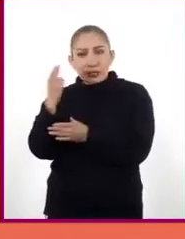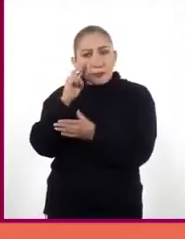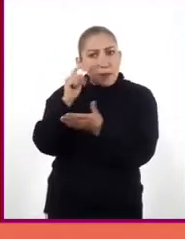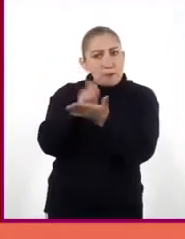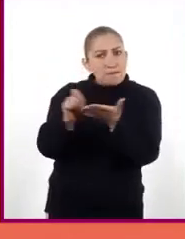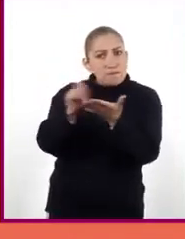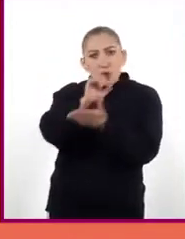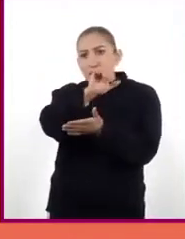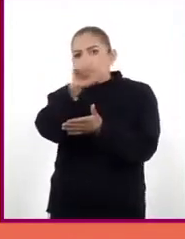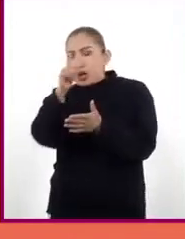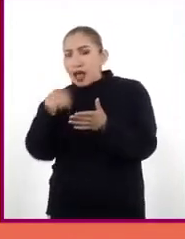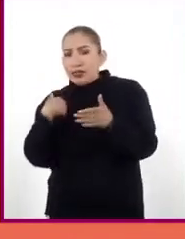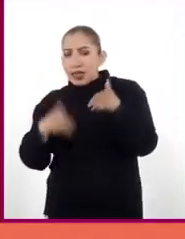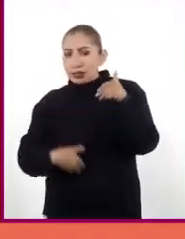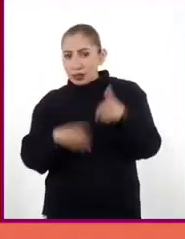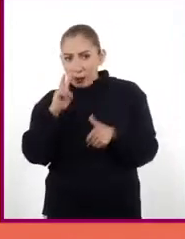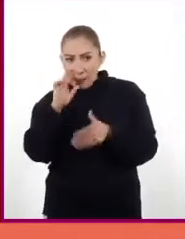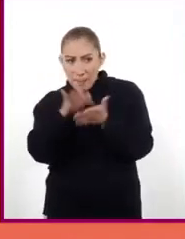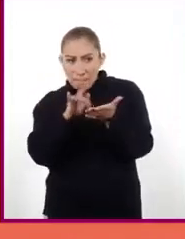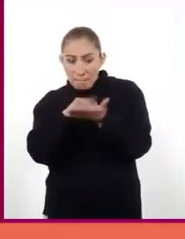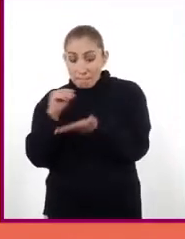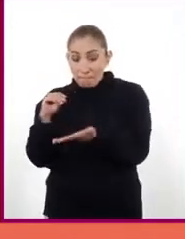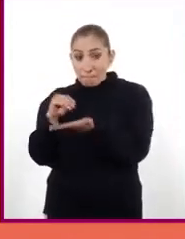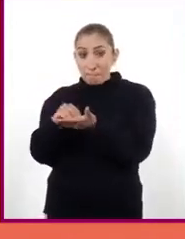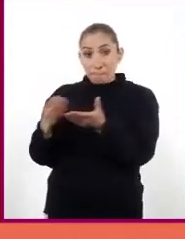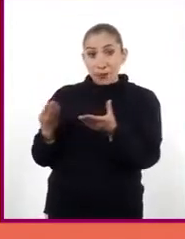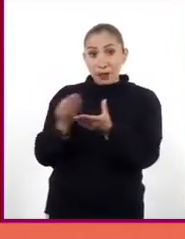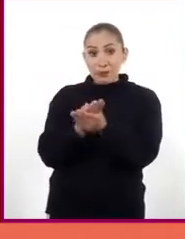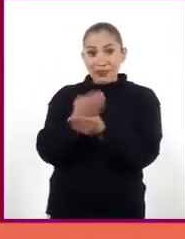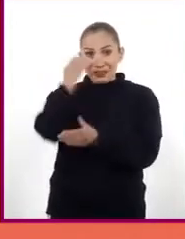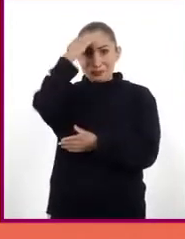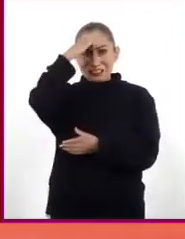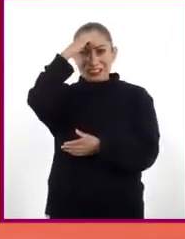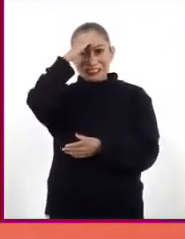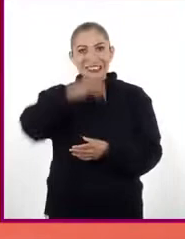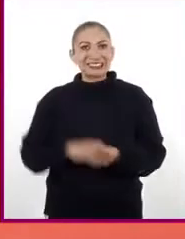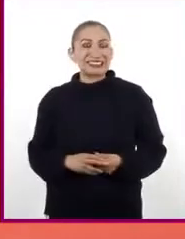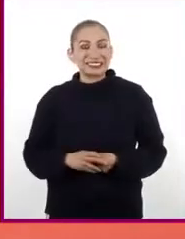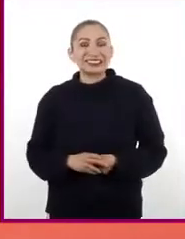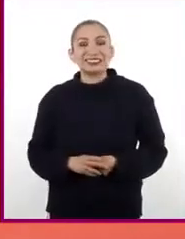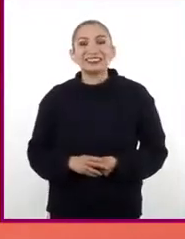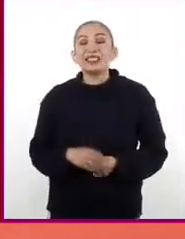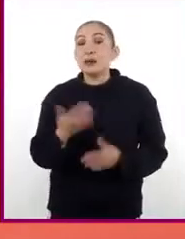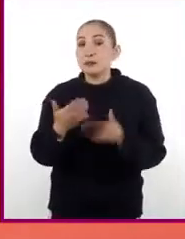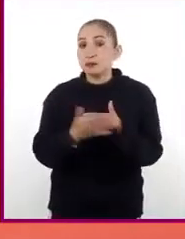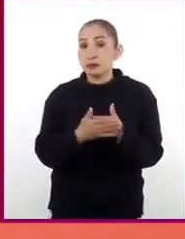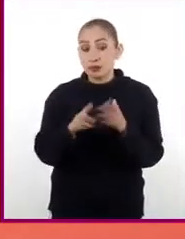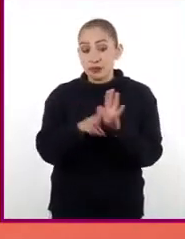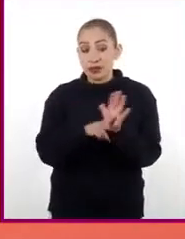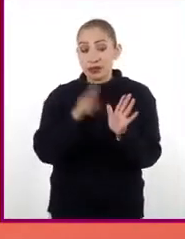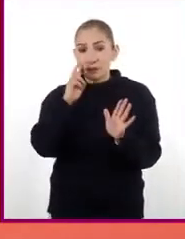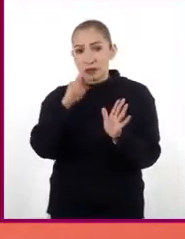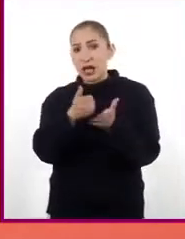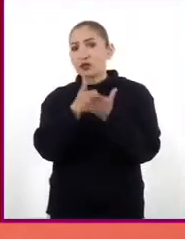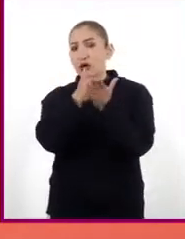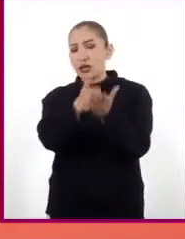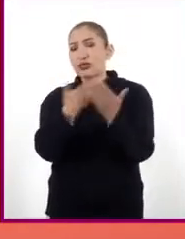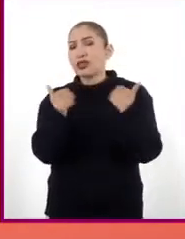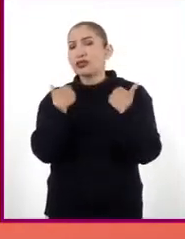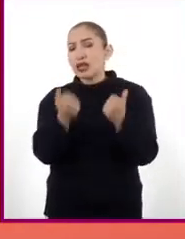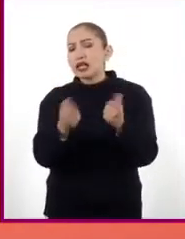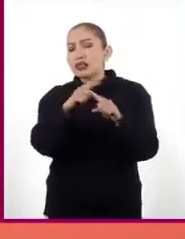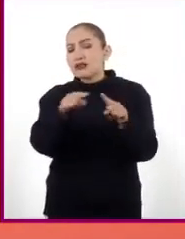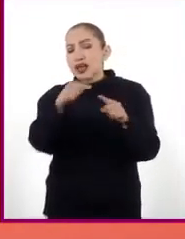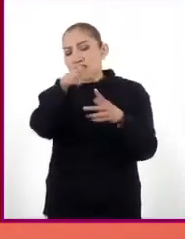cada profesional del teatro. Inclúyanlo en su carpeta de experiencias. La siguiente cápsula les ayudará a comprender